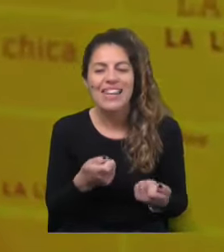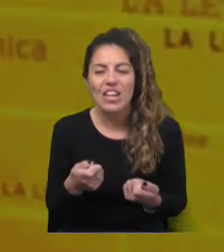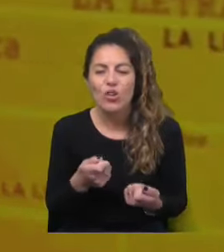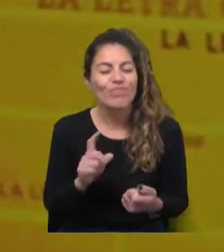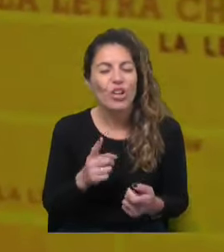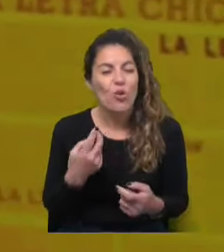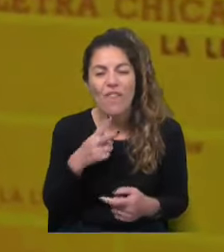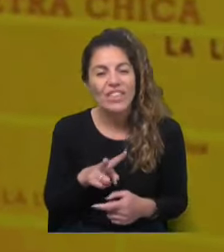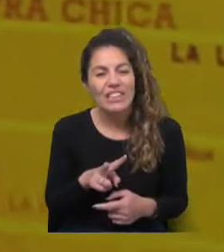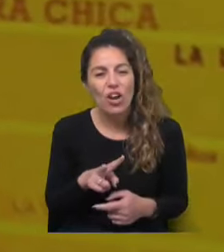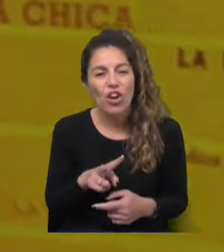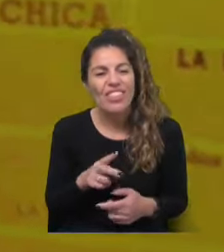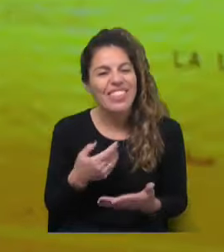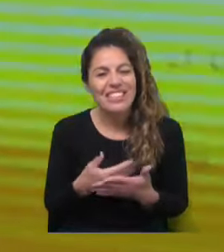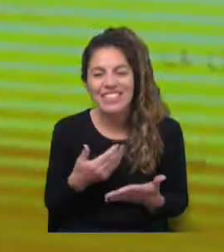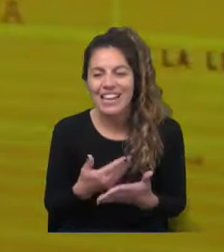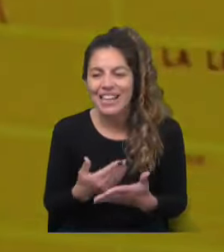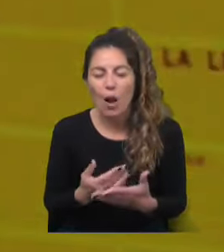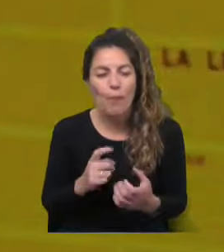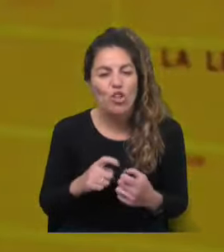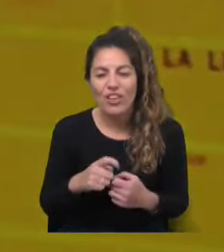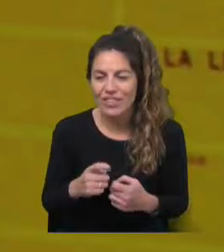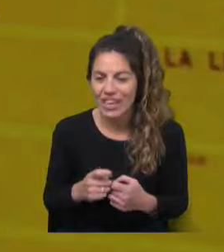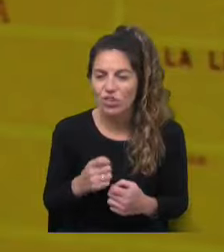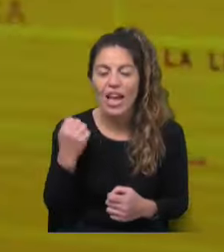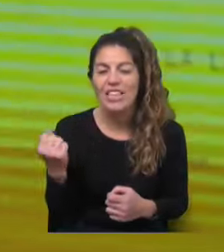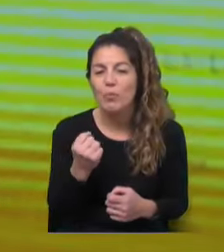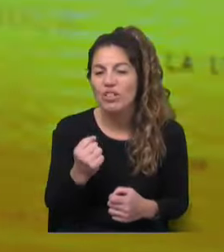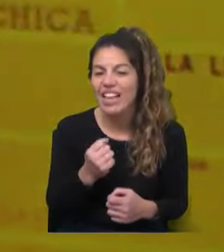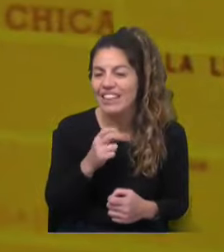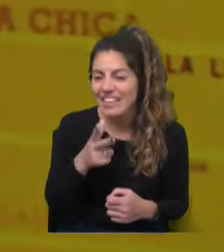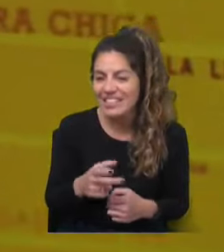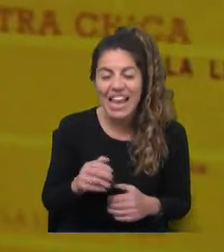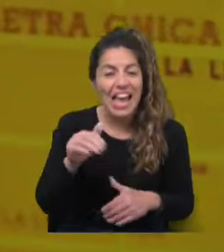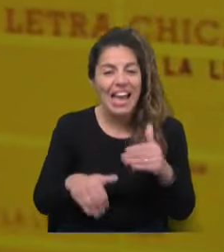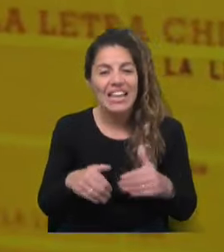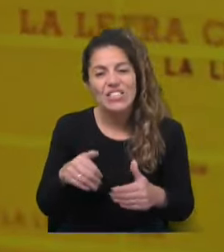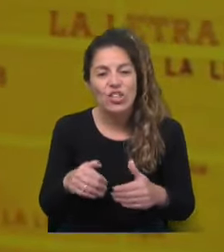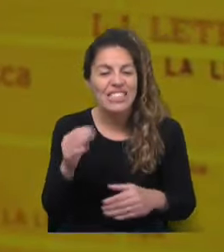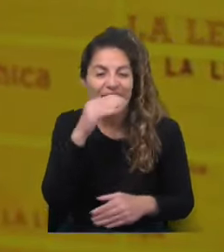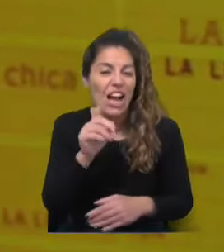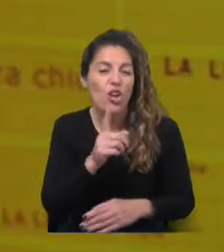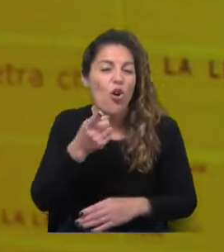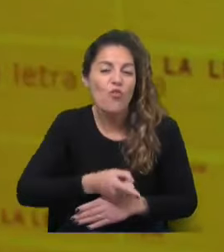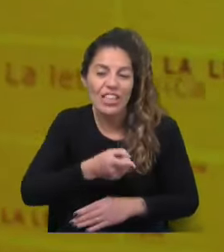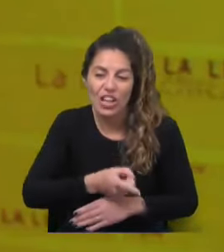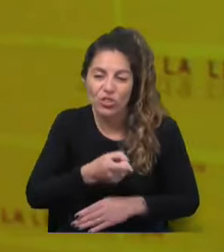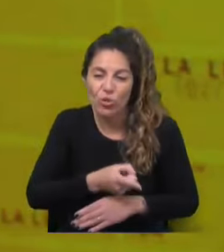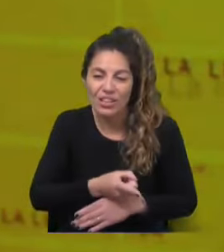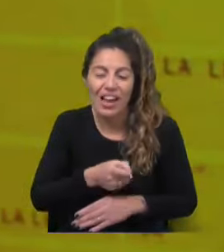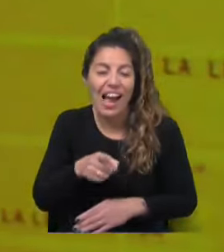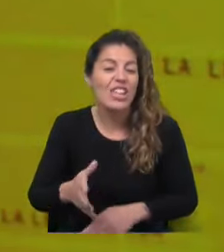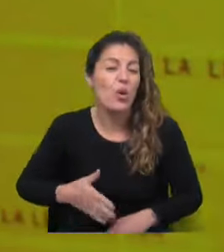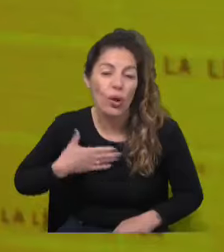cerca por los afiliados. Es importante decir que las elecciones en la caja no son obligatorias. Ahí tenemos nosotros un